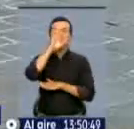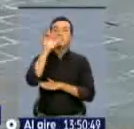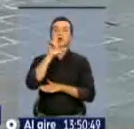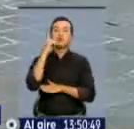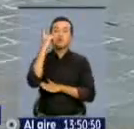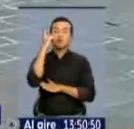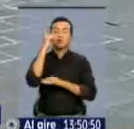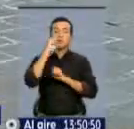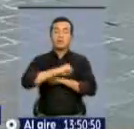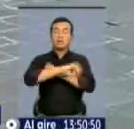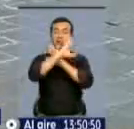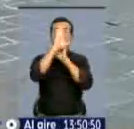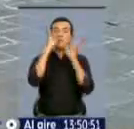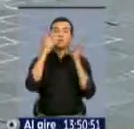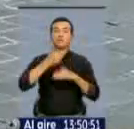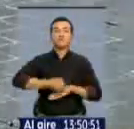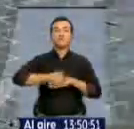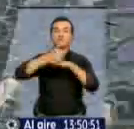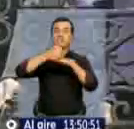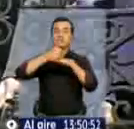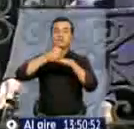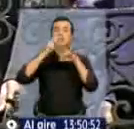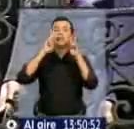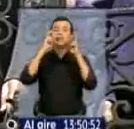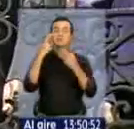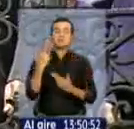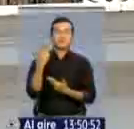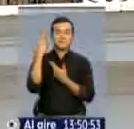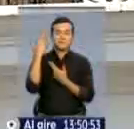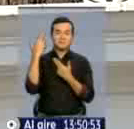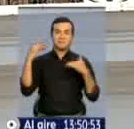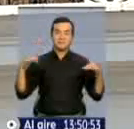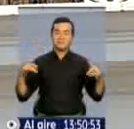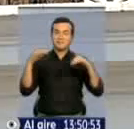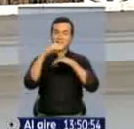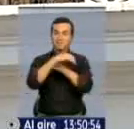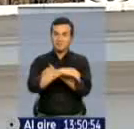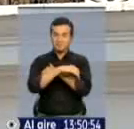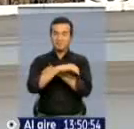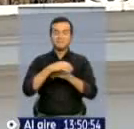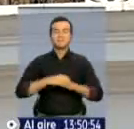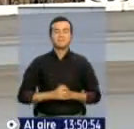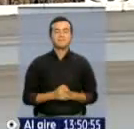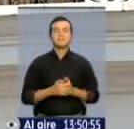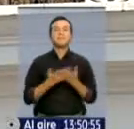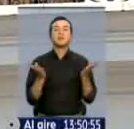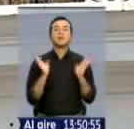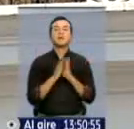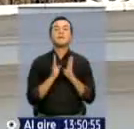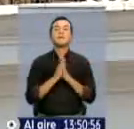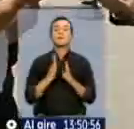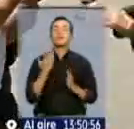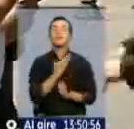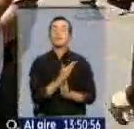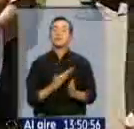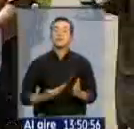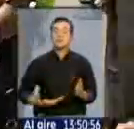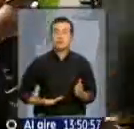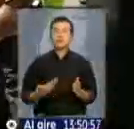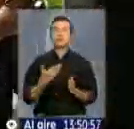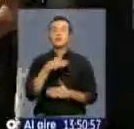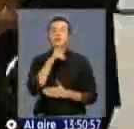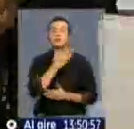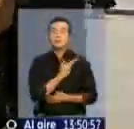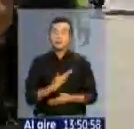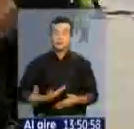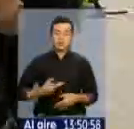11 de la mañana encabezó la ceremonia protocolaria de cambio de guardia presidencial. En este acto acompañaron al jefe de Estado, el presidente